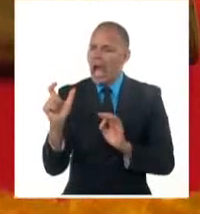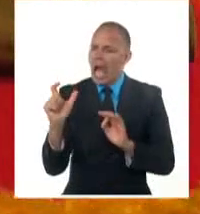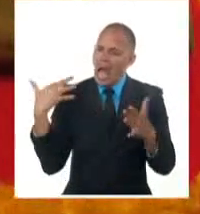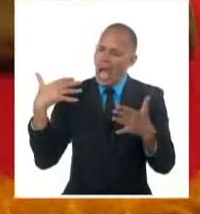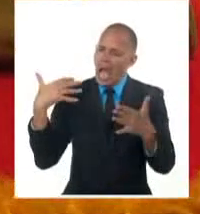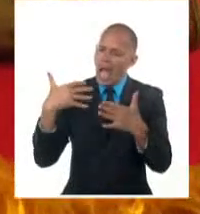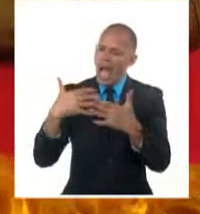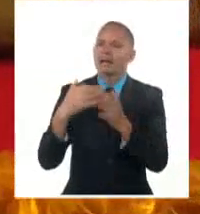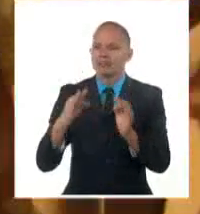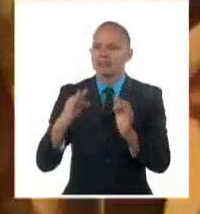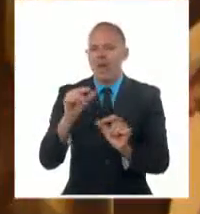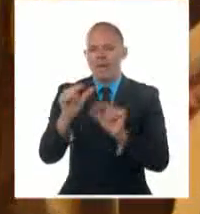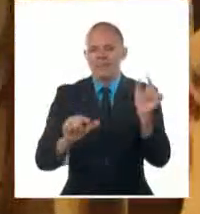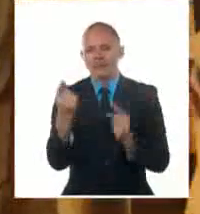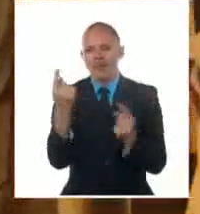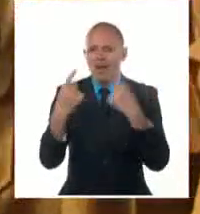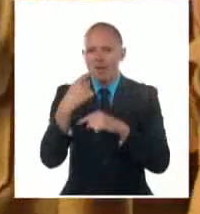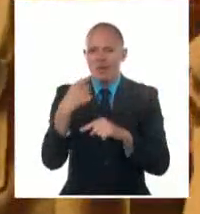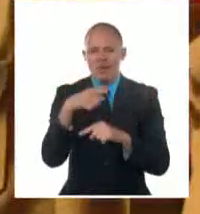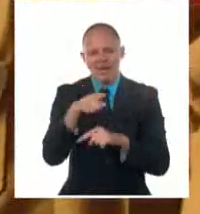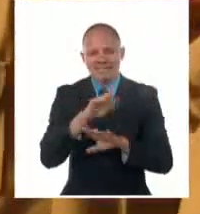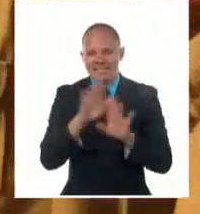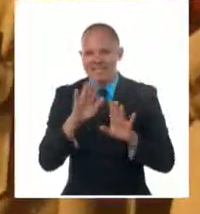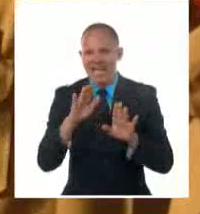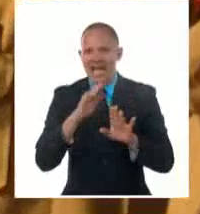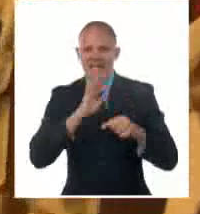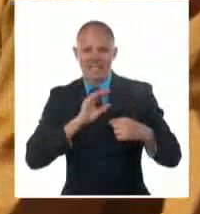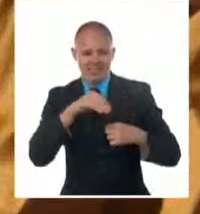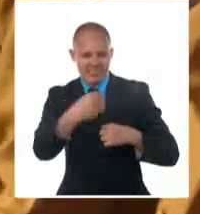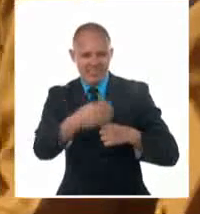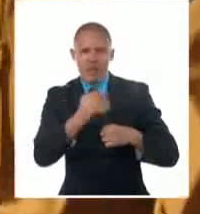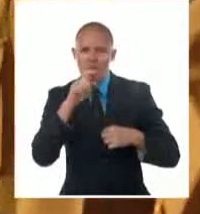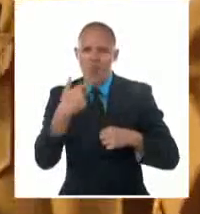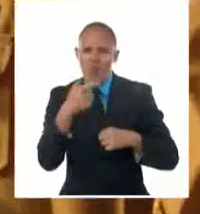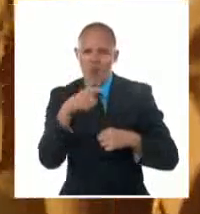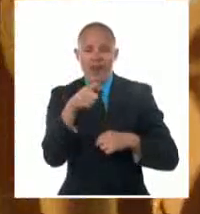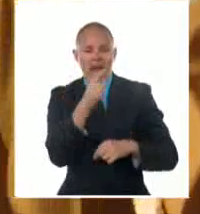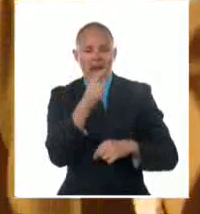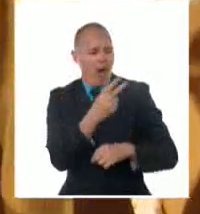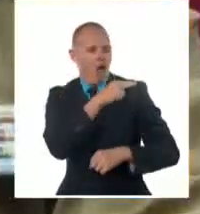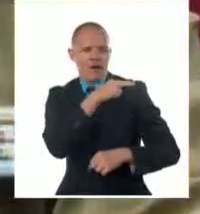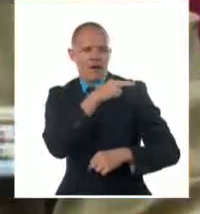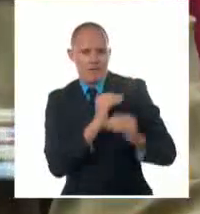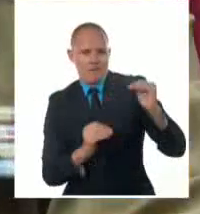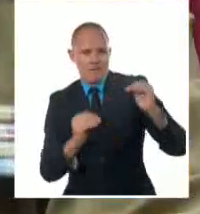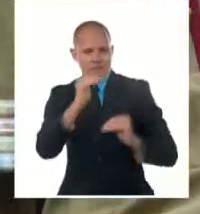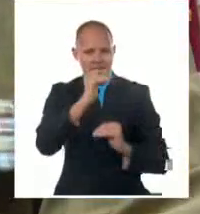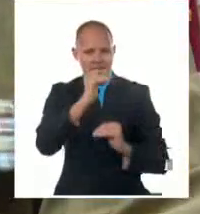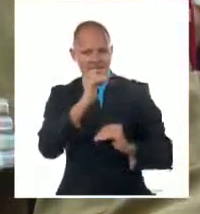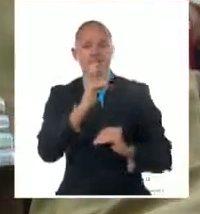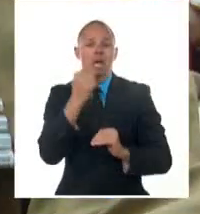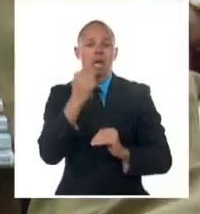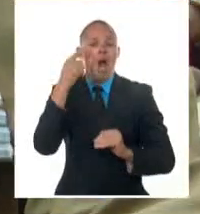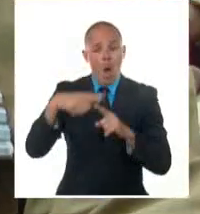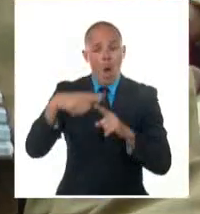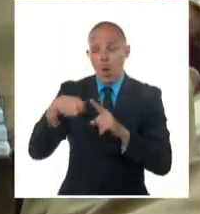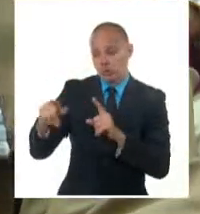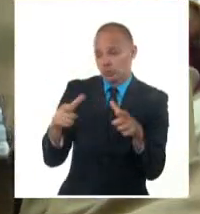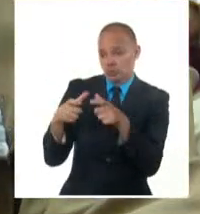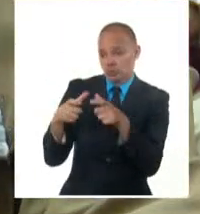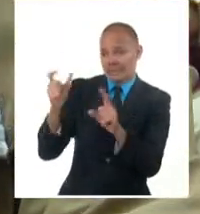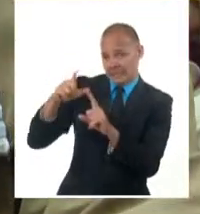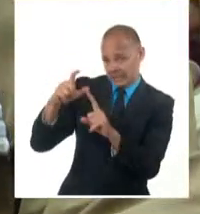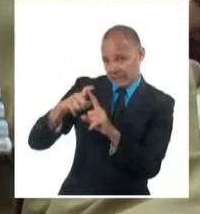de oficiales fueron ascendidos al grado inmediato superior y la Central de Trabajadores de Cuba, a propuesta del